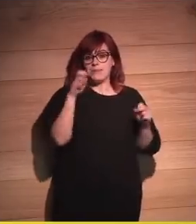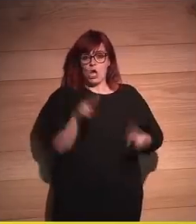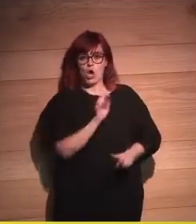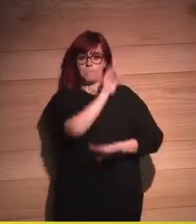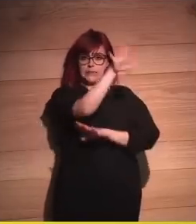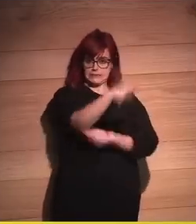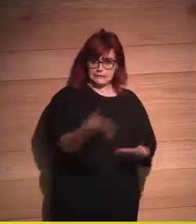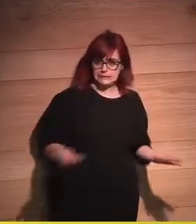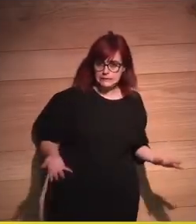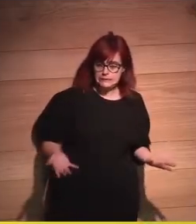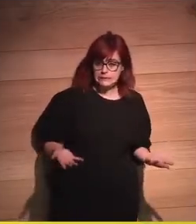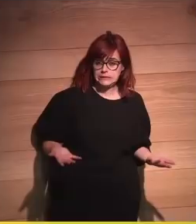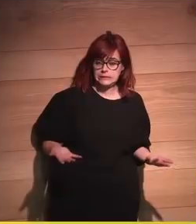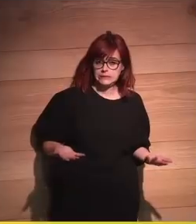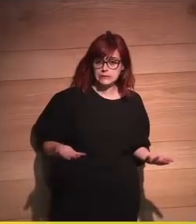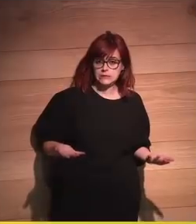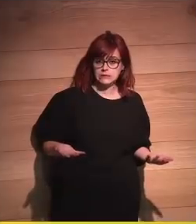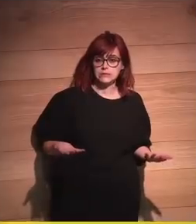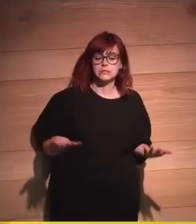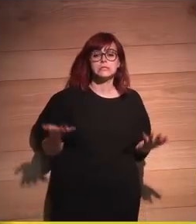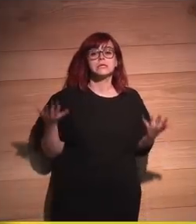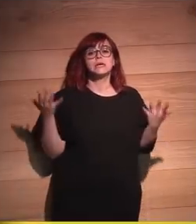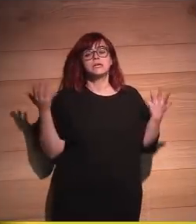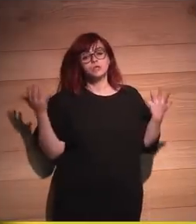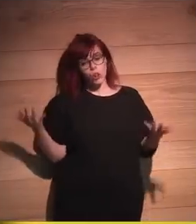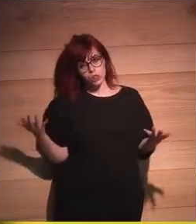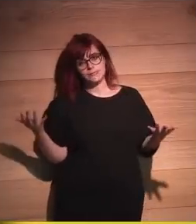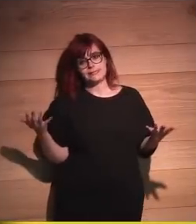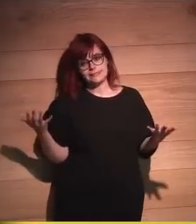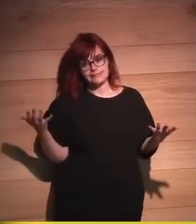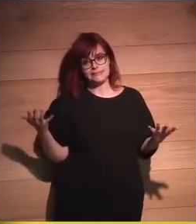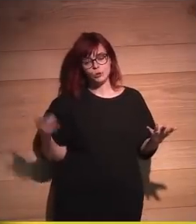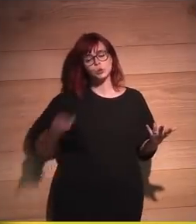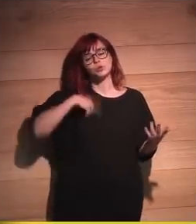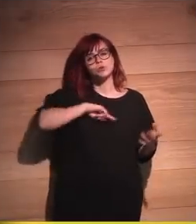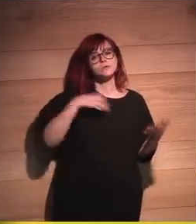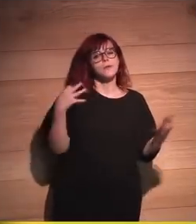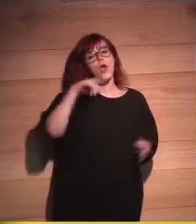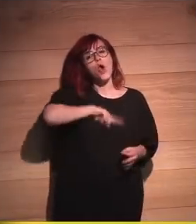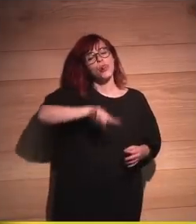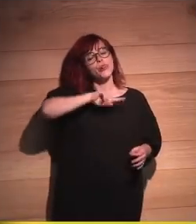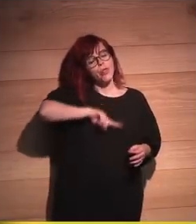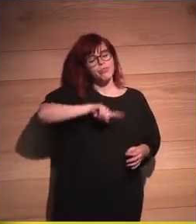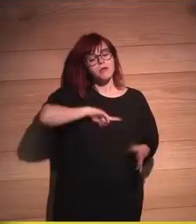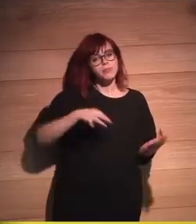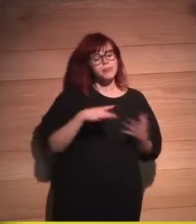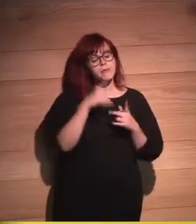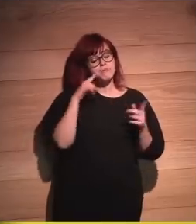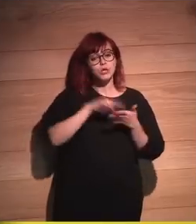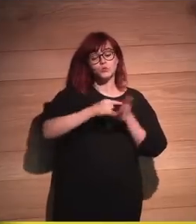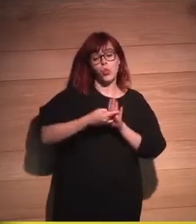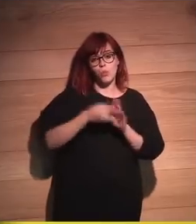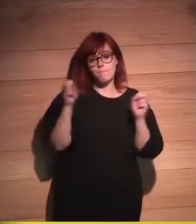más grandes, los problemas. Así que tendremos que tomar conciencia y resolverlo.